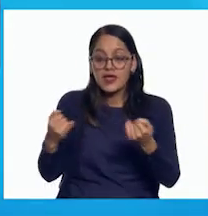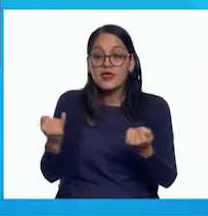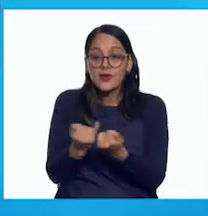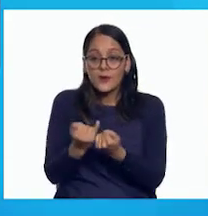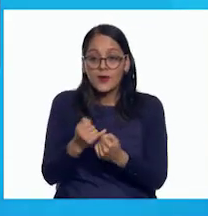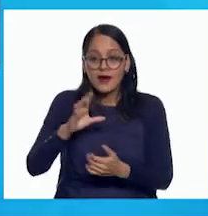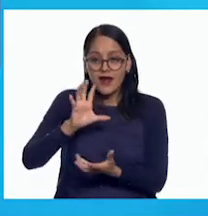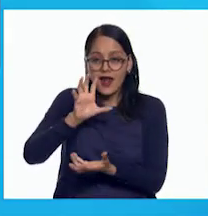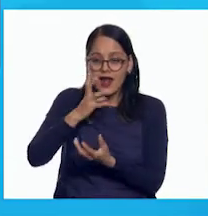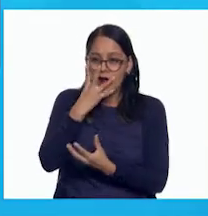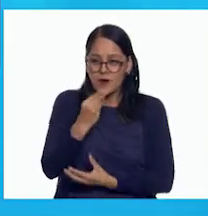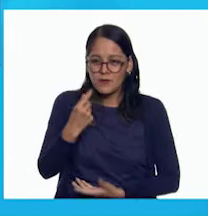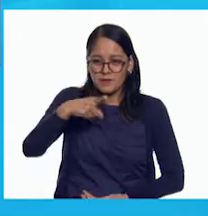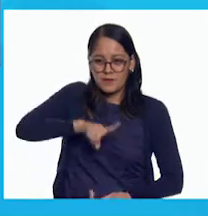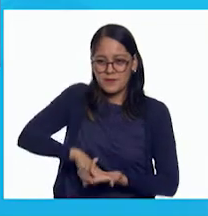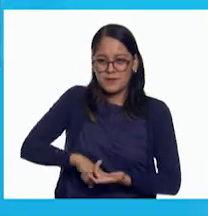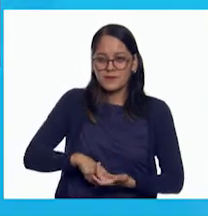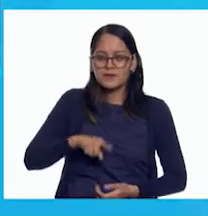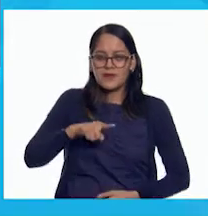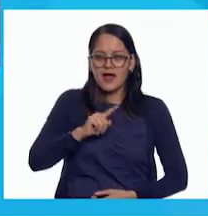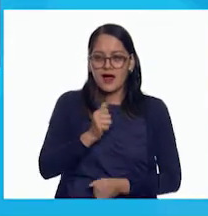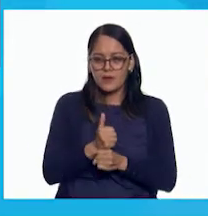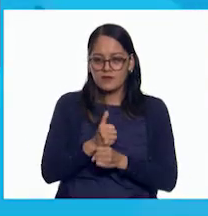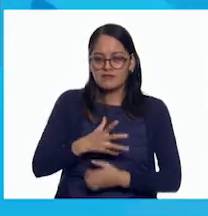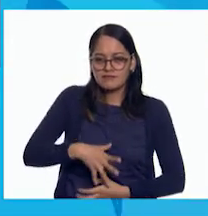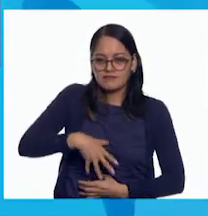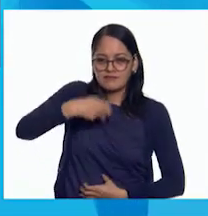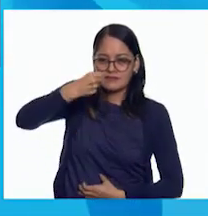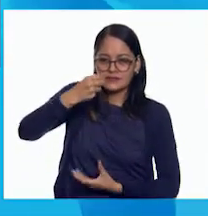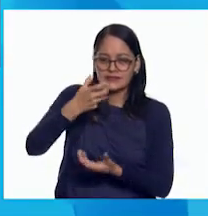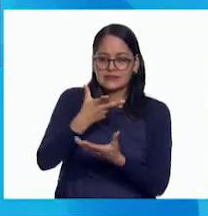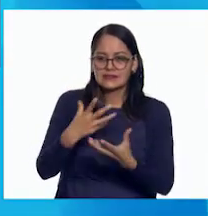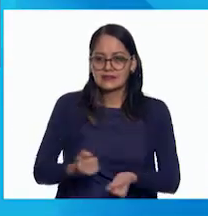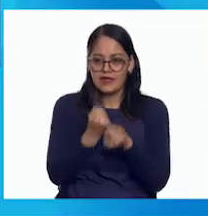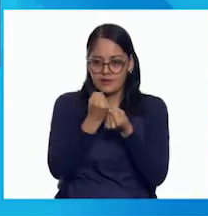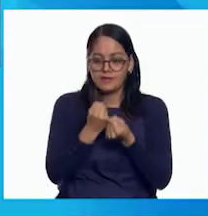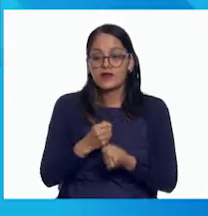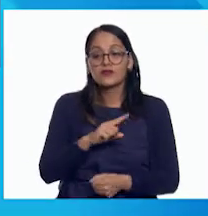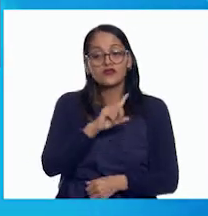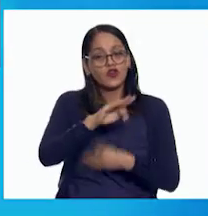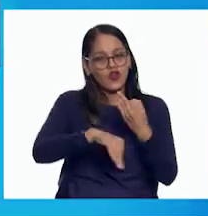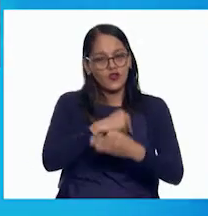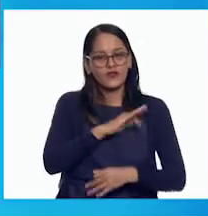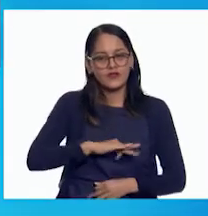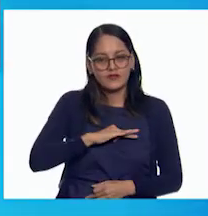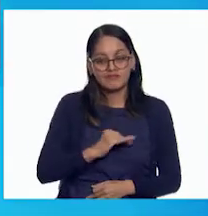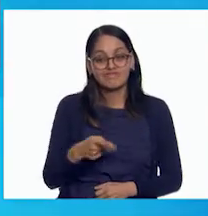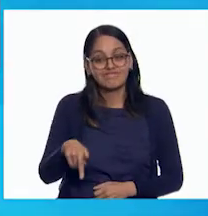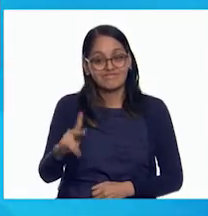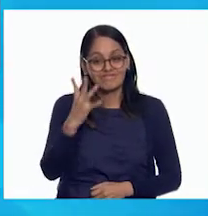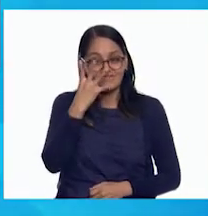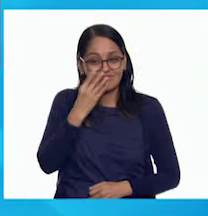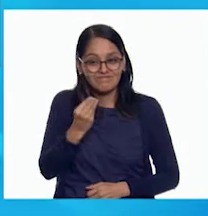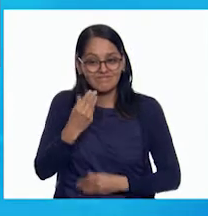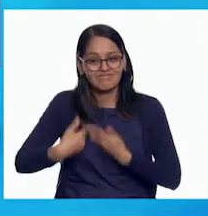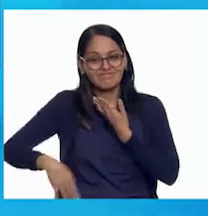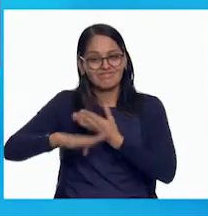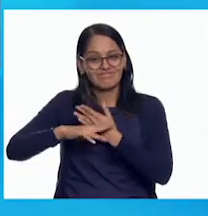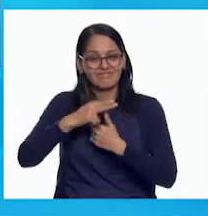panza del lobo y todos vivieron felices para siempre, menos el lobo, que quedó todo